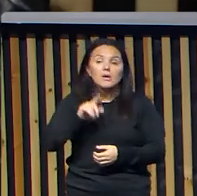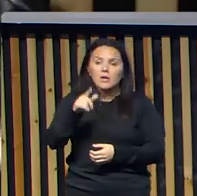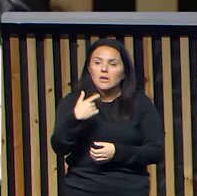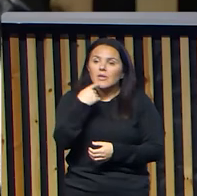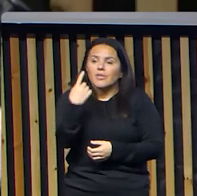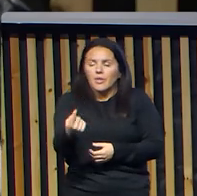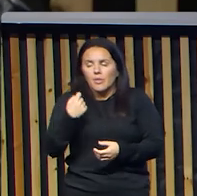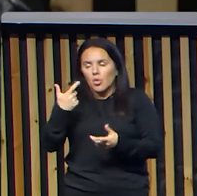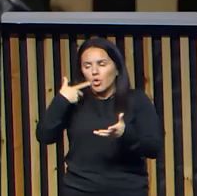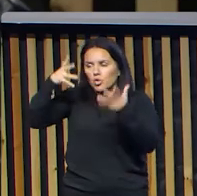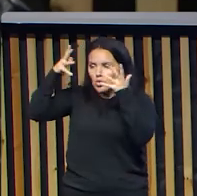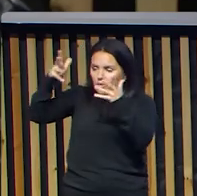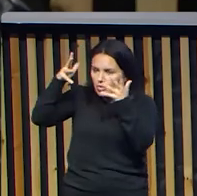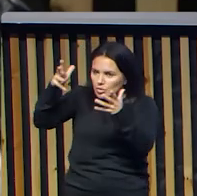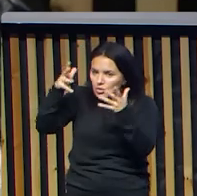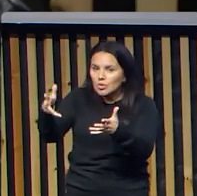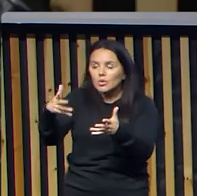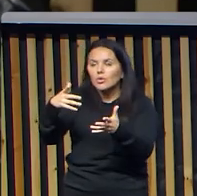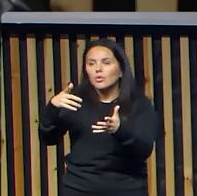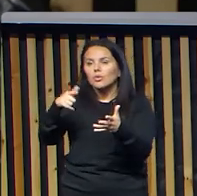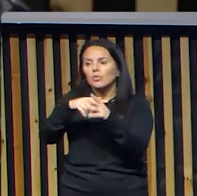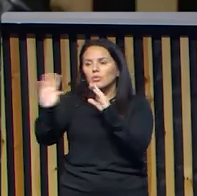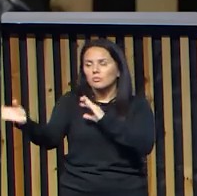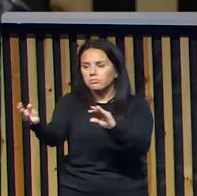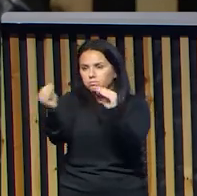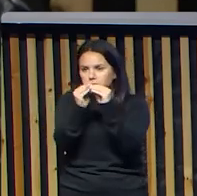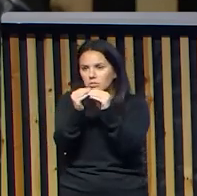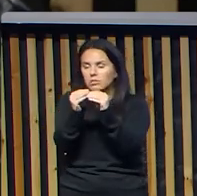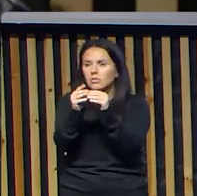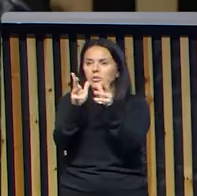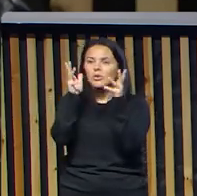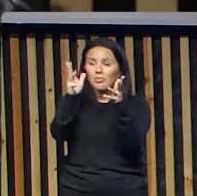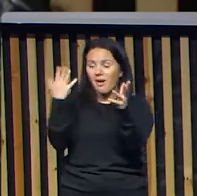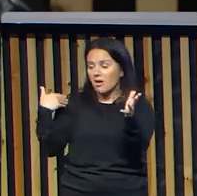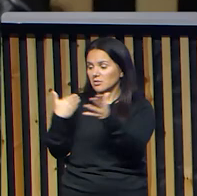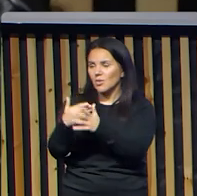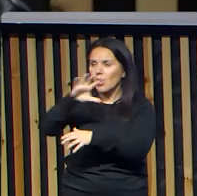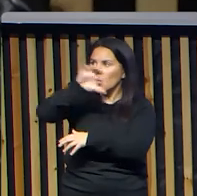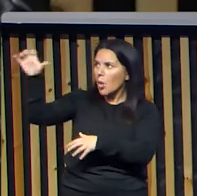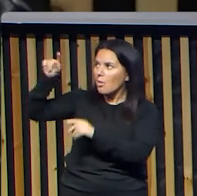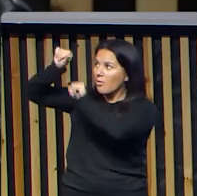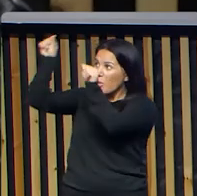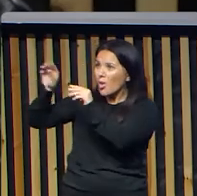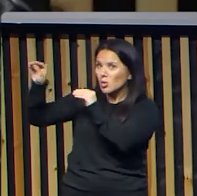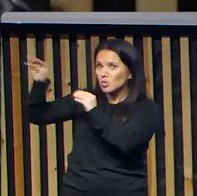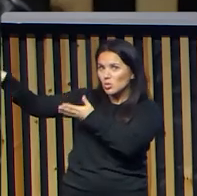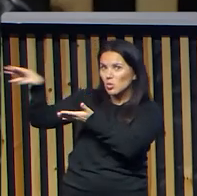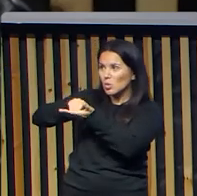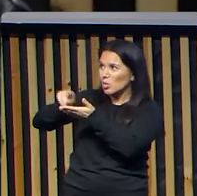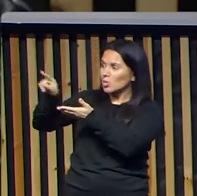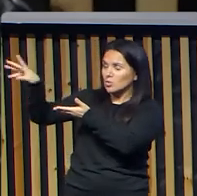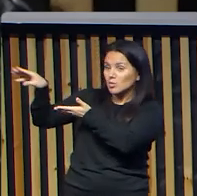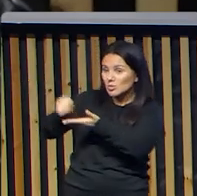hemos visto de Europa más o menos desarrolladas etcétera con la necesidad de mantener un cierto orden de que no sea demasiado un puloso